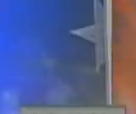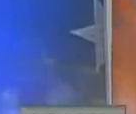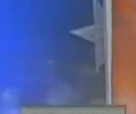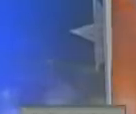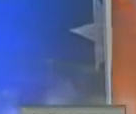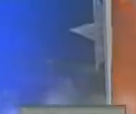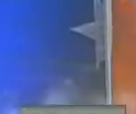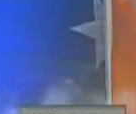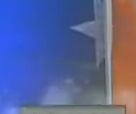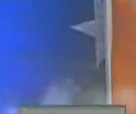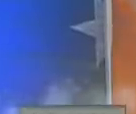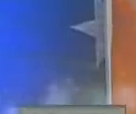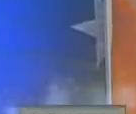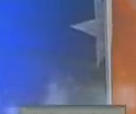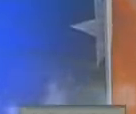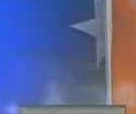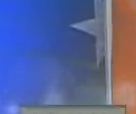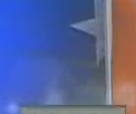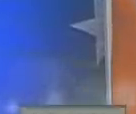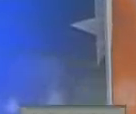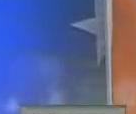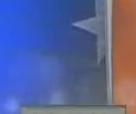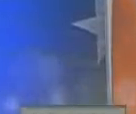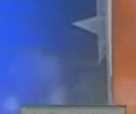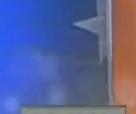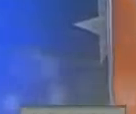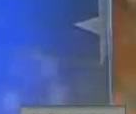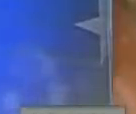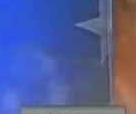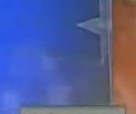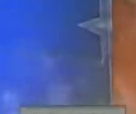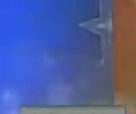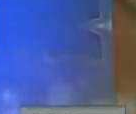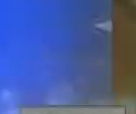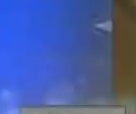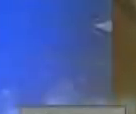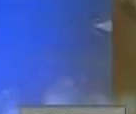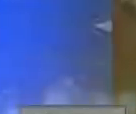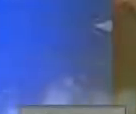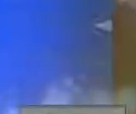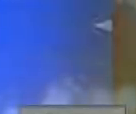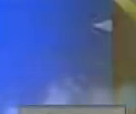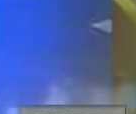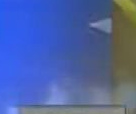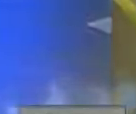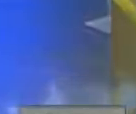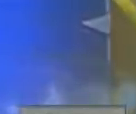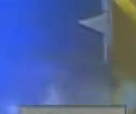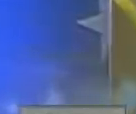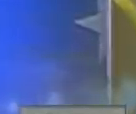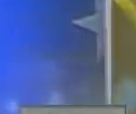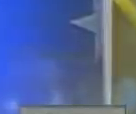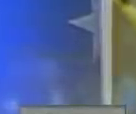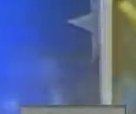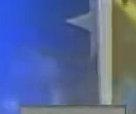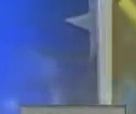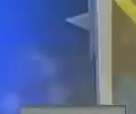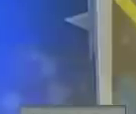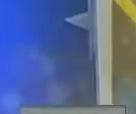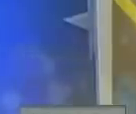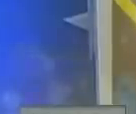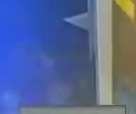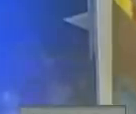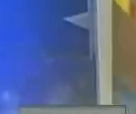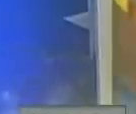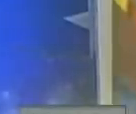está cumpliendo un año, Diosdado. Es verdad, ¿ah? Es verdad, no he dicho mucho de eso aquí. Un año. Sí, es verdad. El mismo día que cumplía años el comandante.